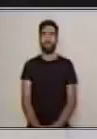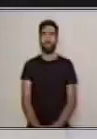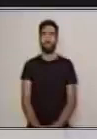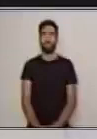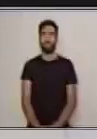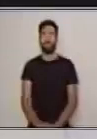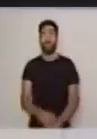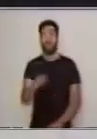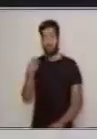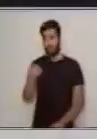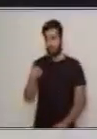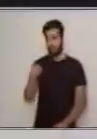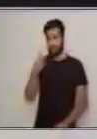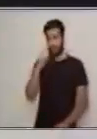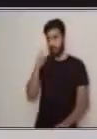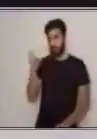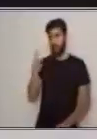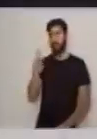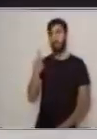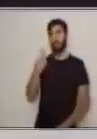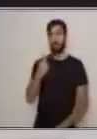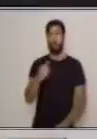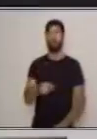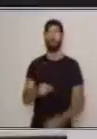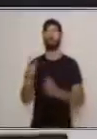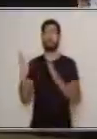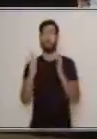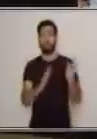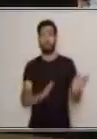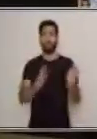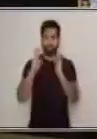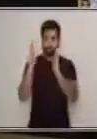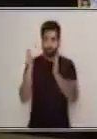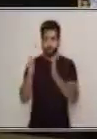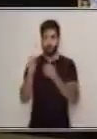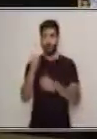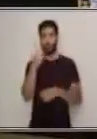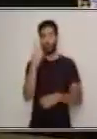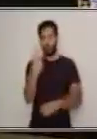Esa fue la primera. Escena número 2.